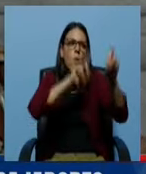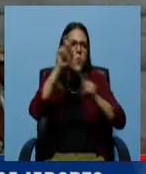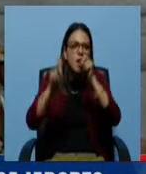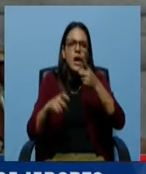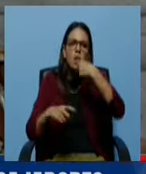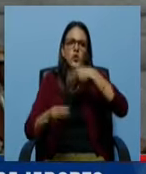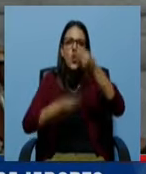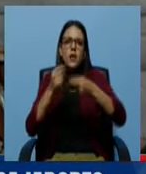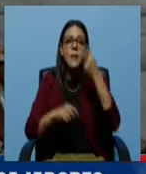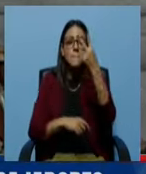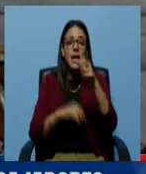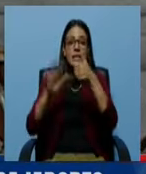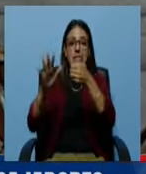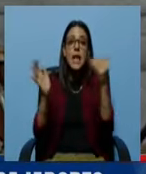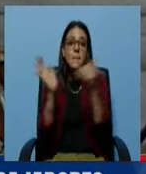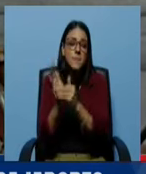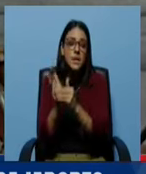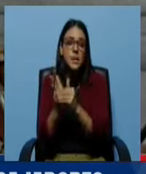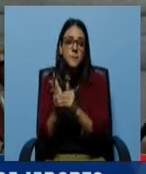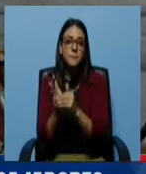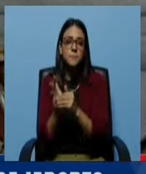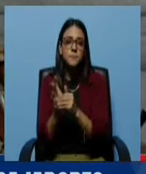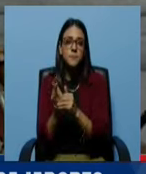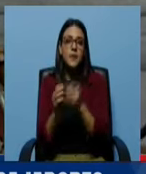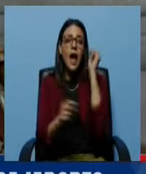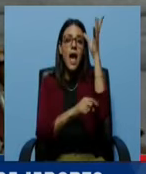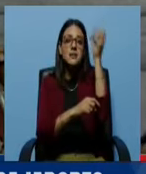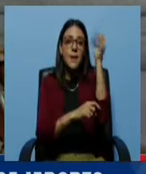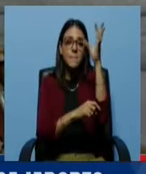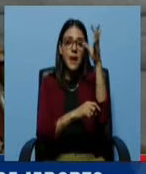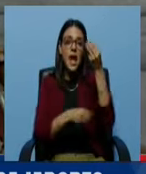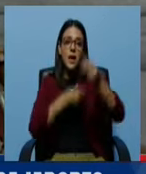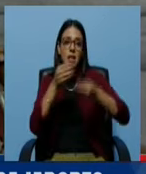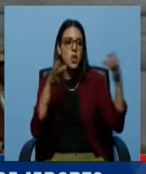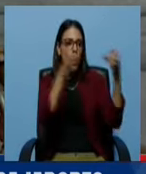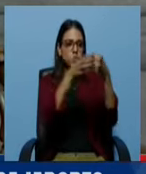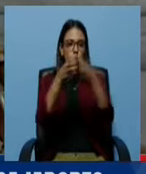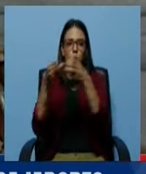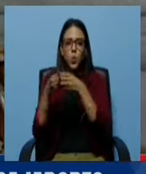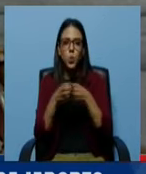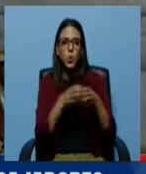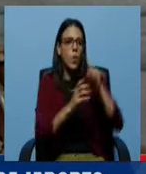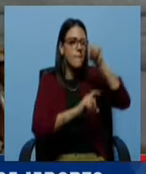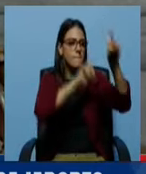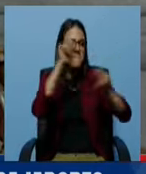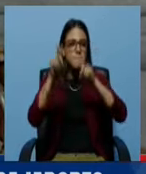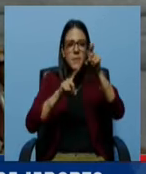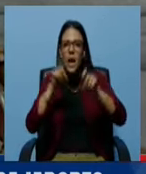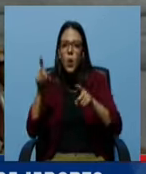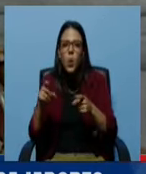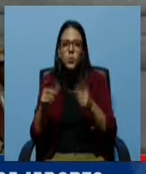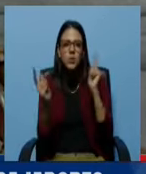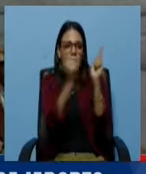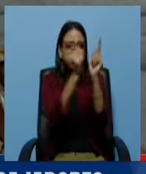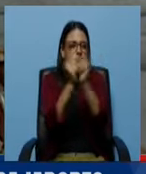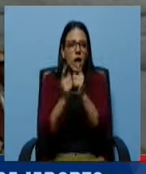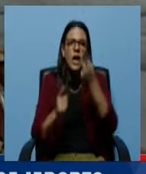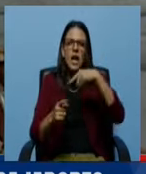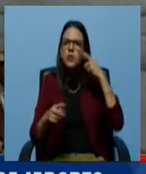26.000 asambleas asambleas, digamos, con un